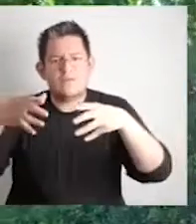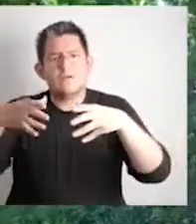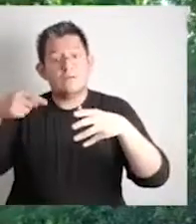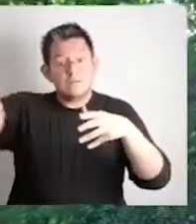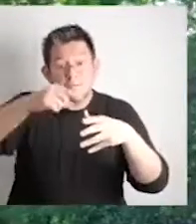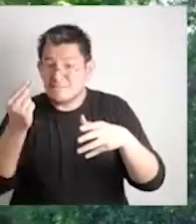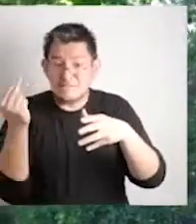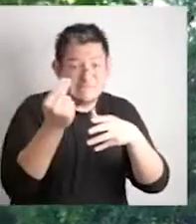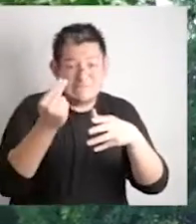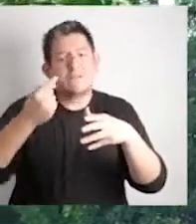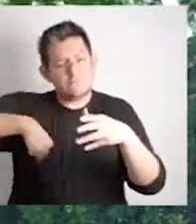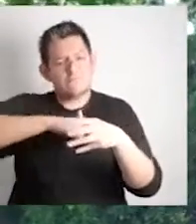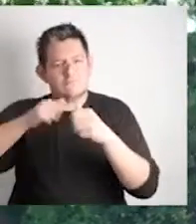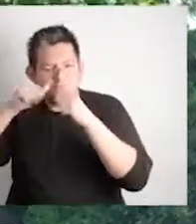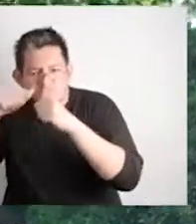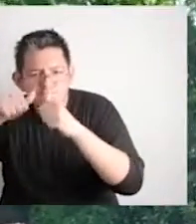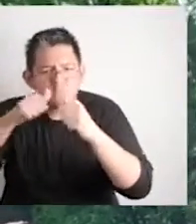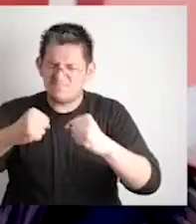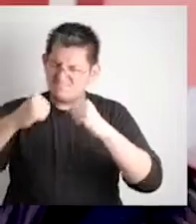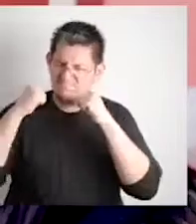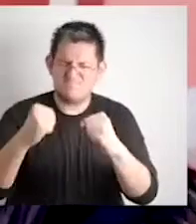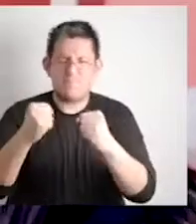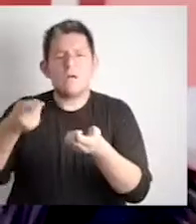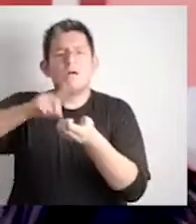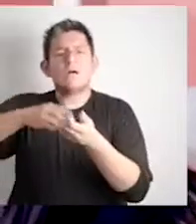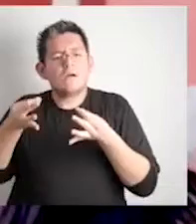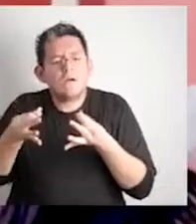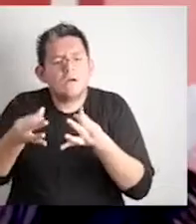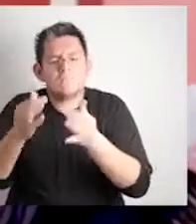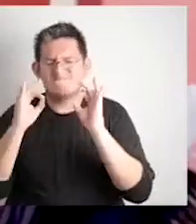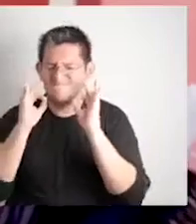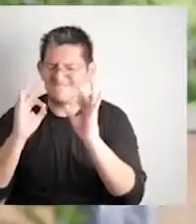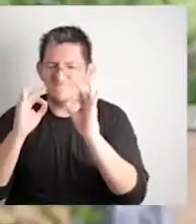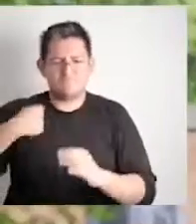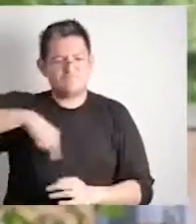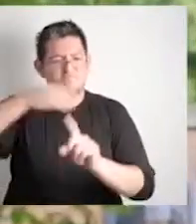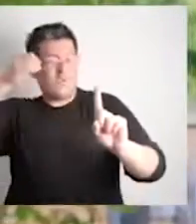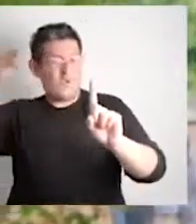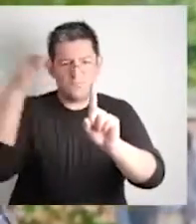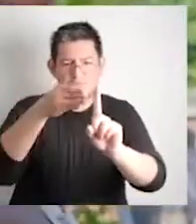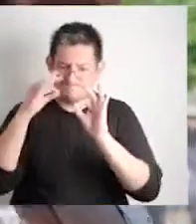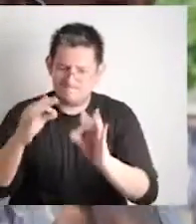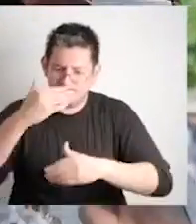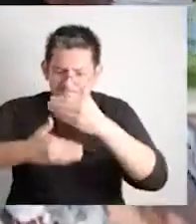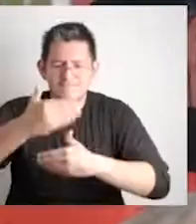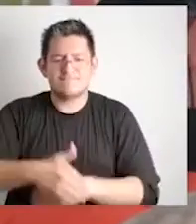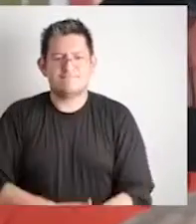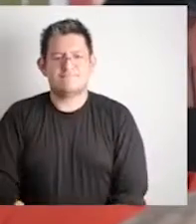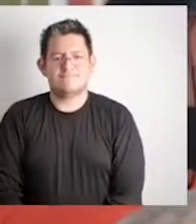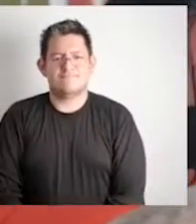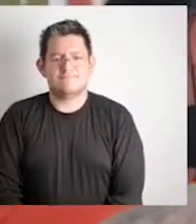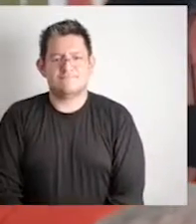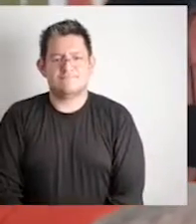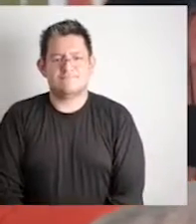asistencia social lleguen a quienes más lo necesitan a través de un trato cálido y digno es nuestro objetivo.